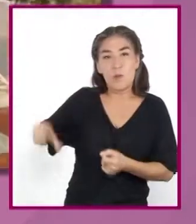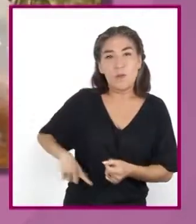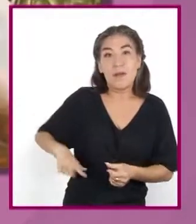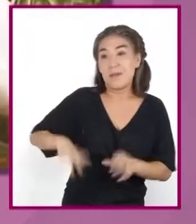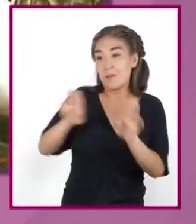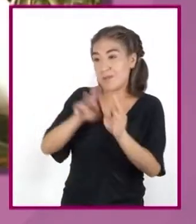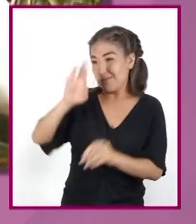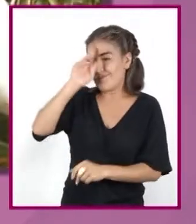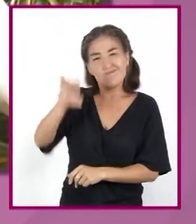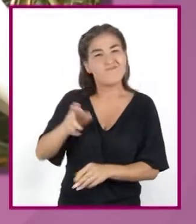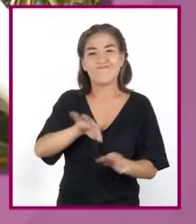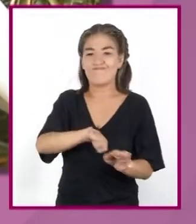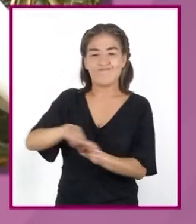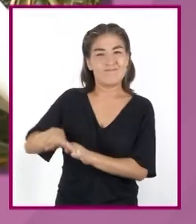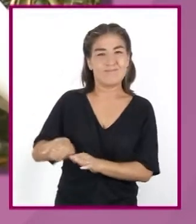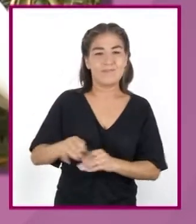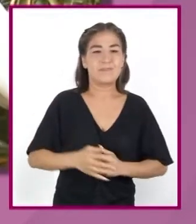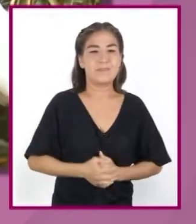pública, ¿no?